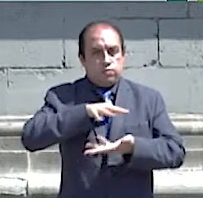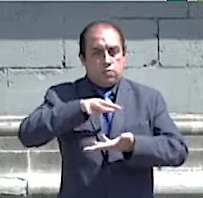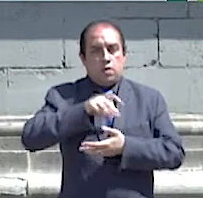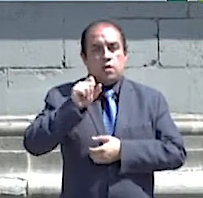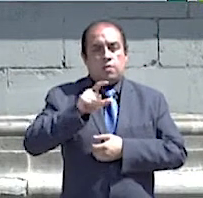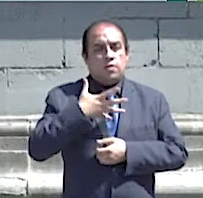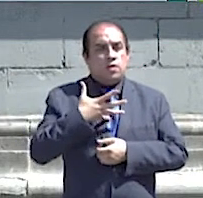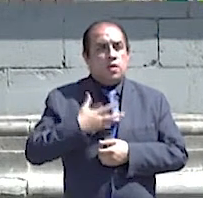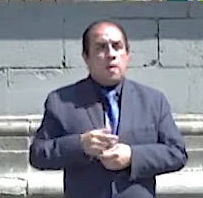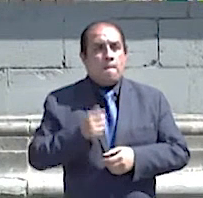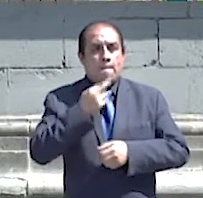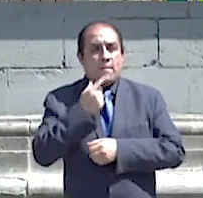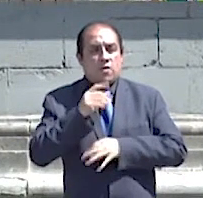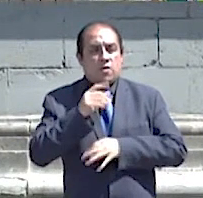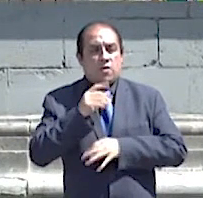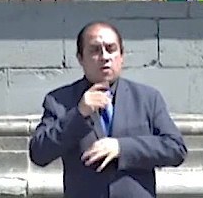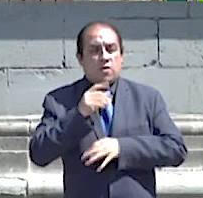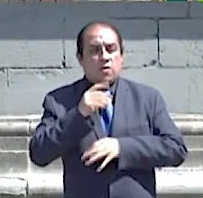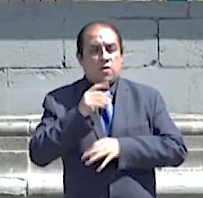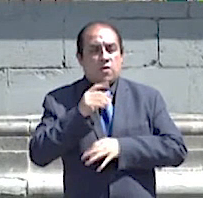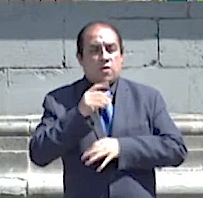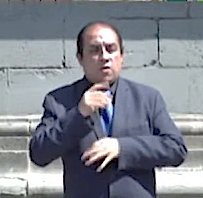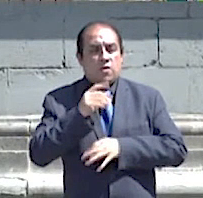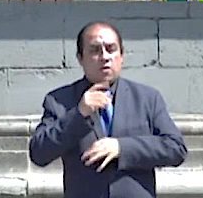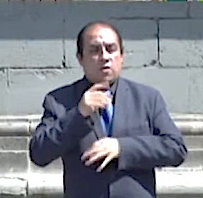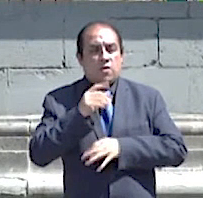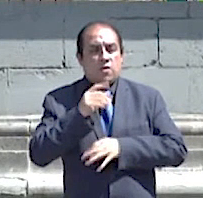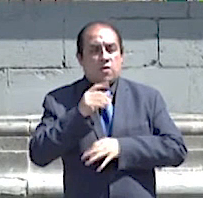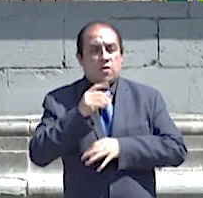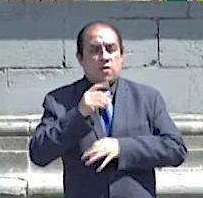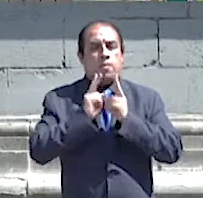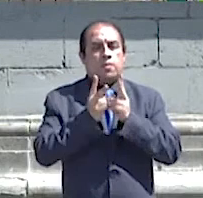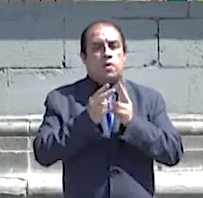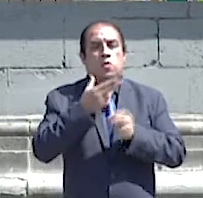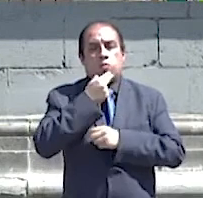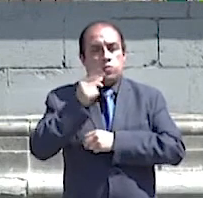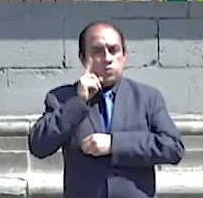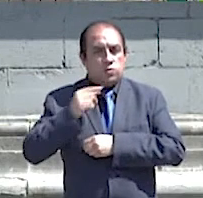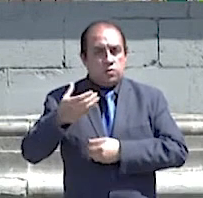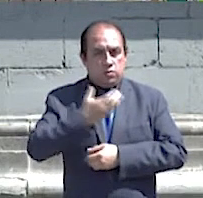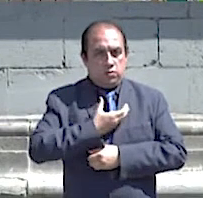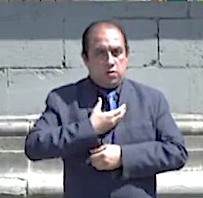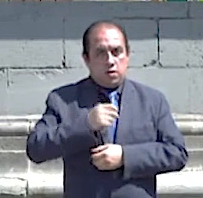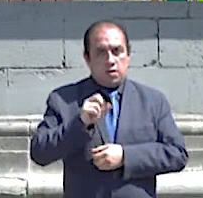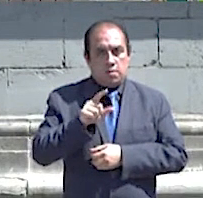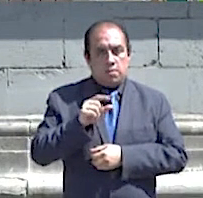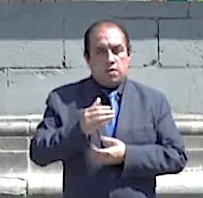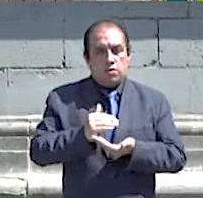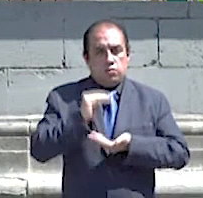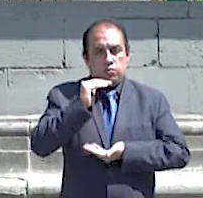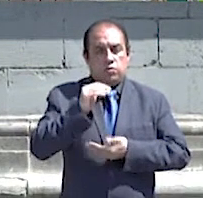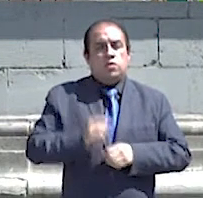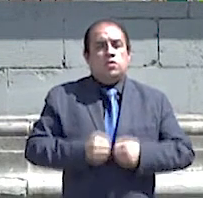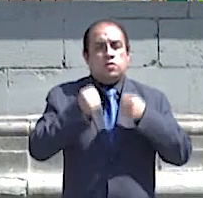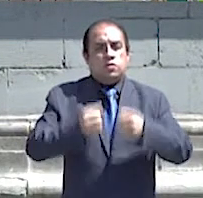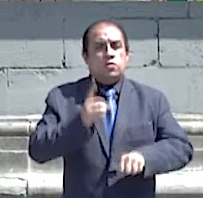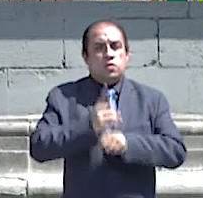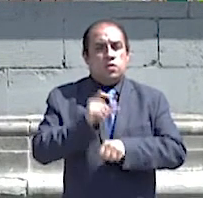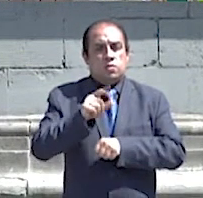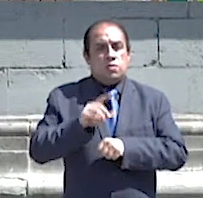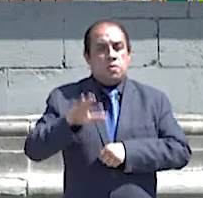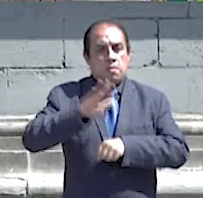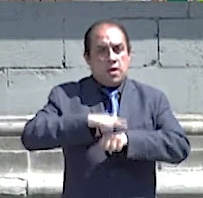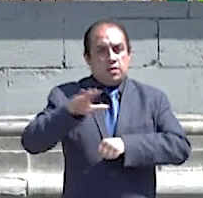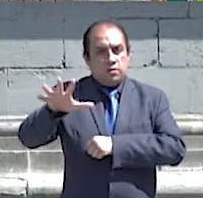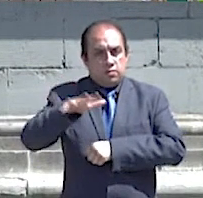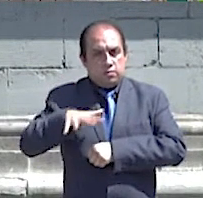dinamismo de vecinas y vecinos al centro histórico, que es muy importante para incrementar la seguridad, así como de más espacio y